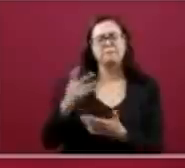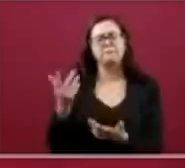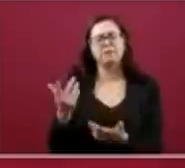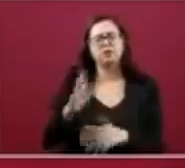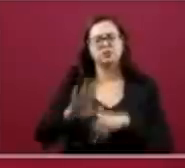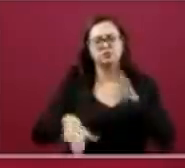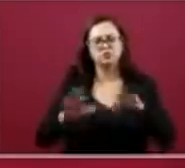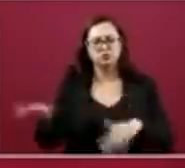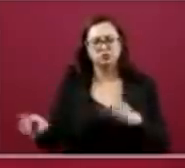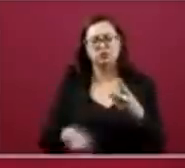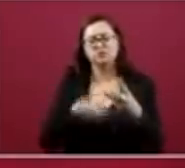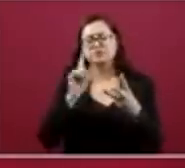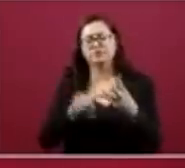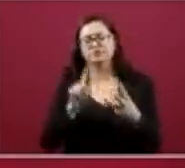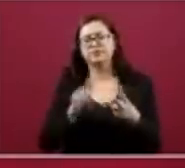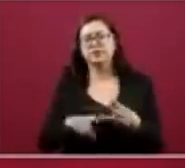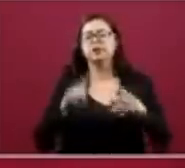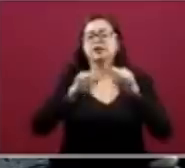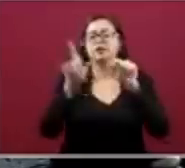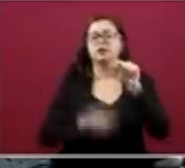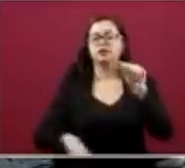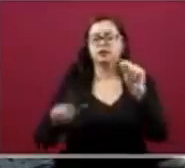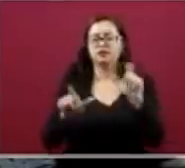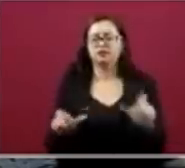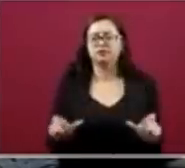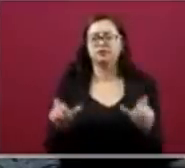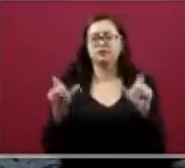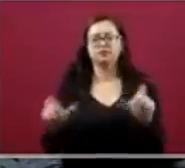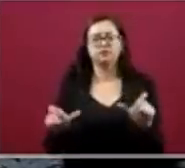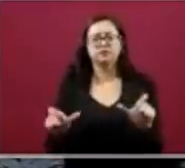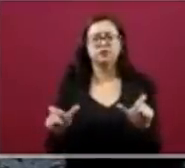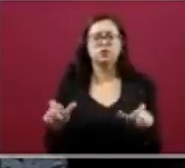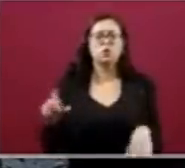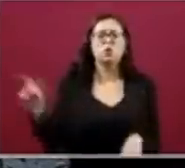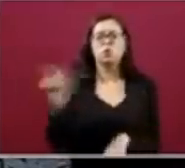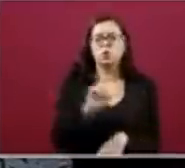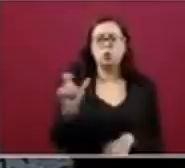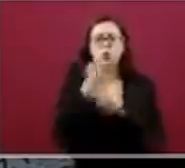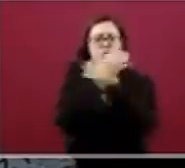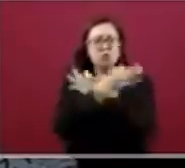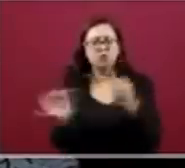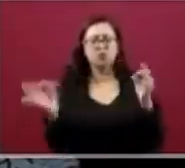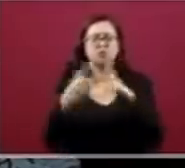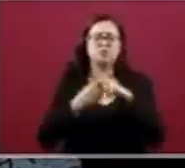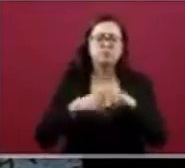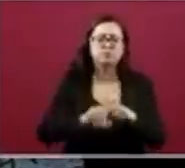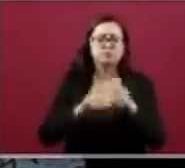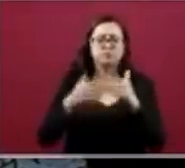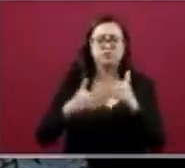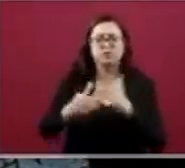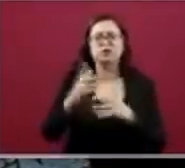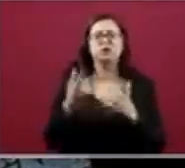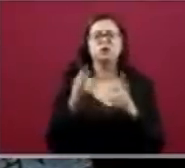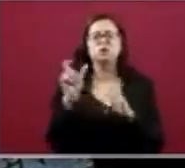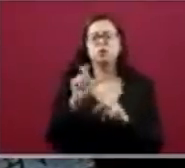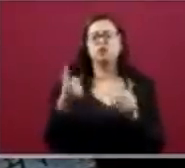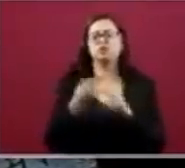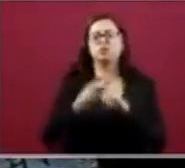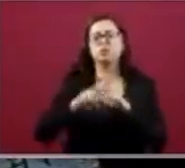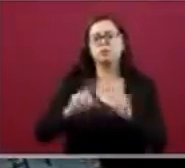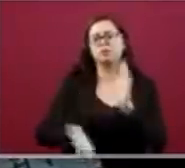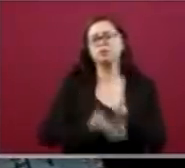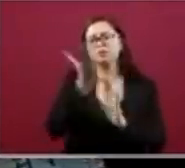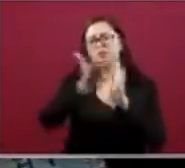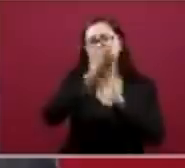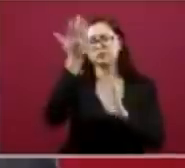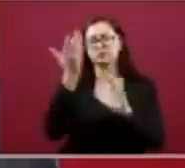más saber cuánto prevé pues decretar, promulgar la Guardia Nacional, cuándo iniciaría la construcción de las nuevas instalaciones